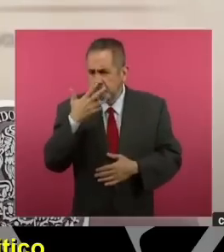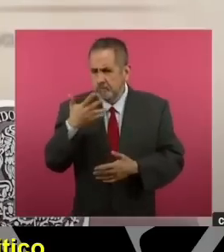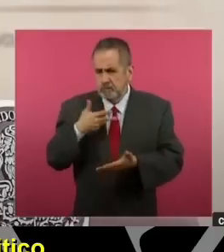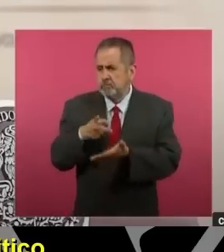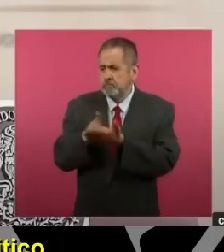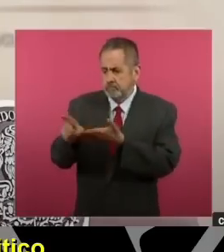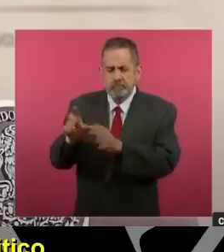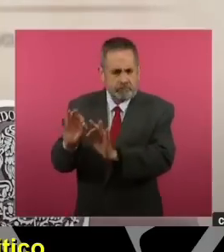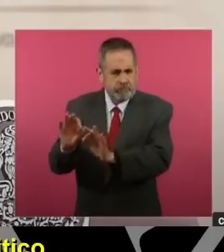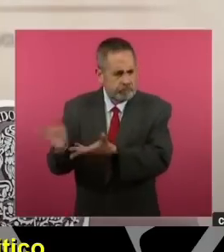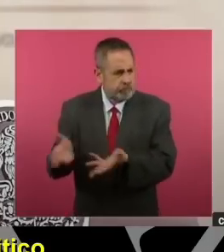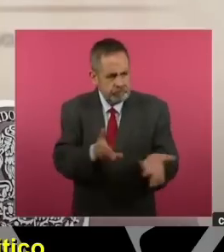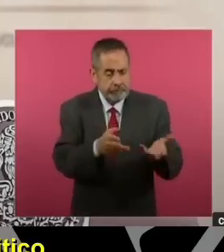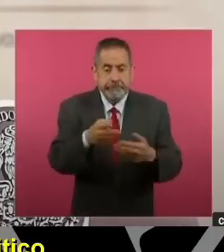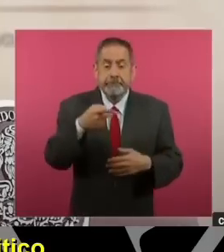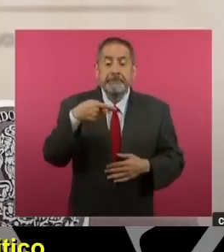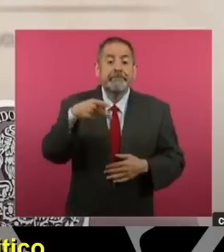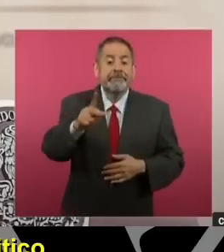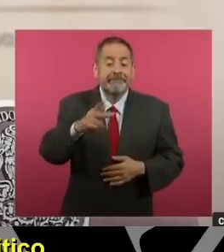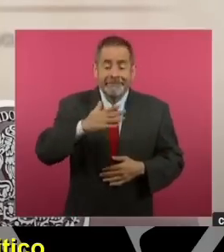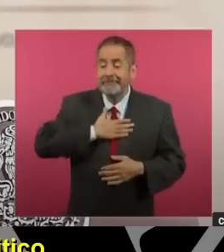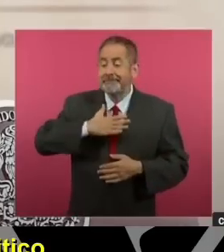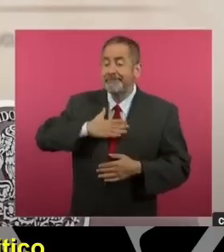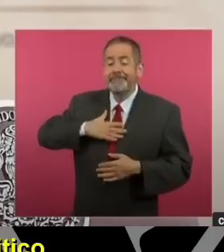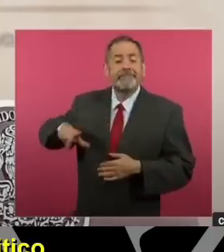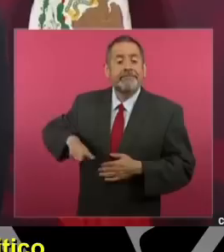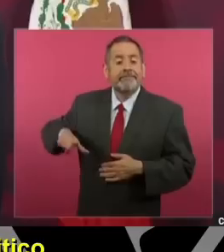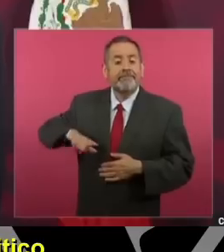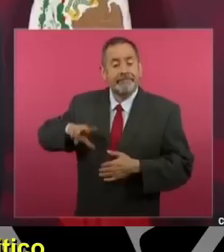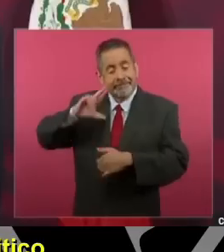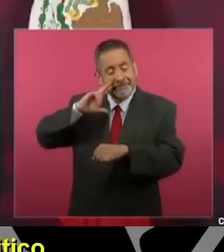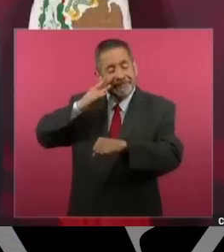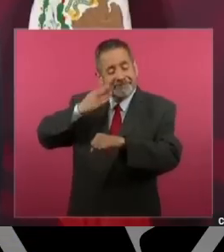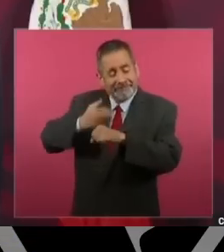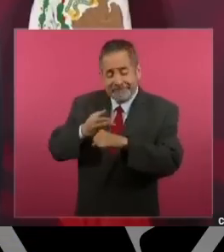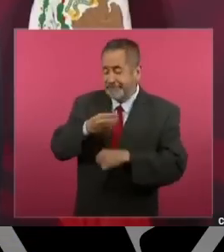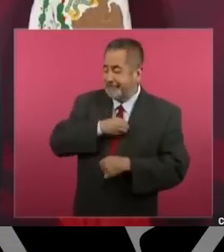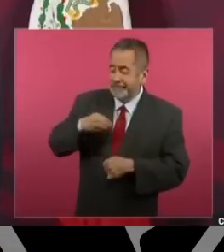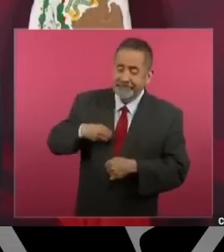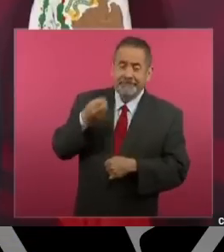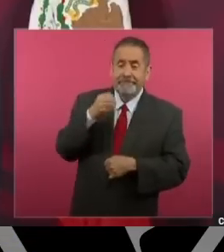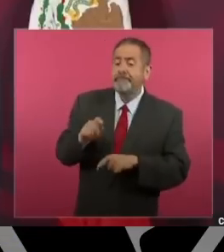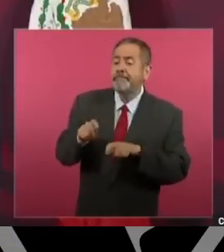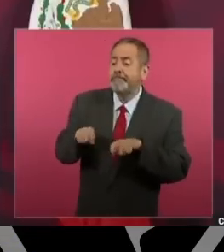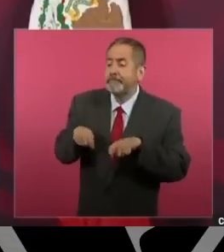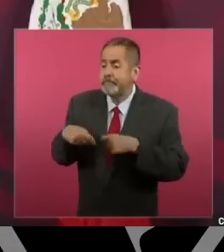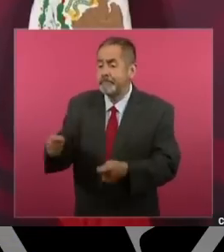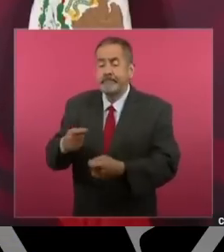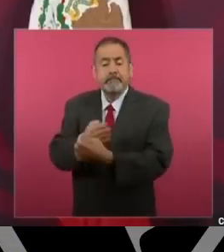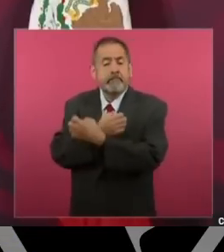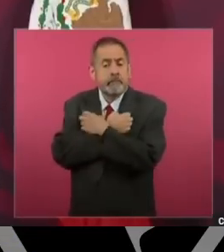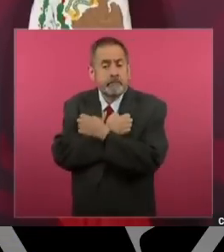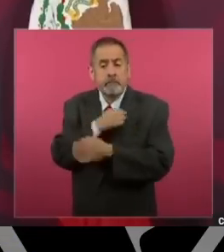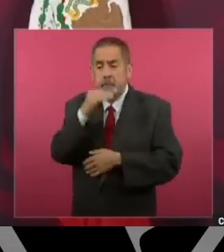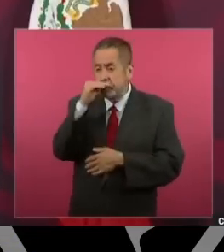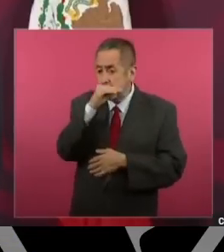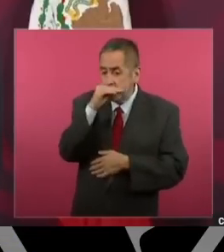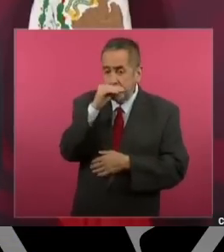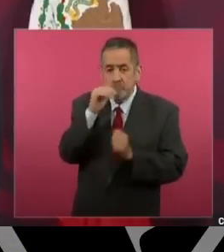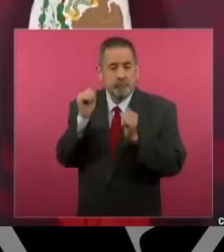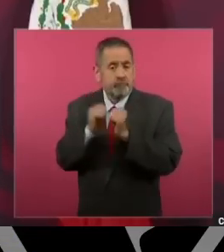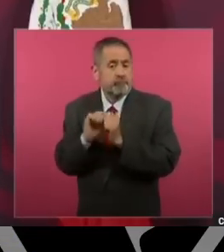el estado está obligado a garantizar la educación pública gratuita de calidad